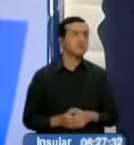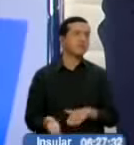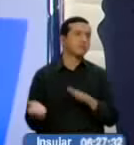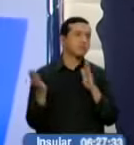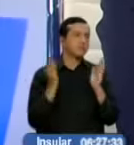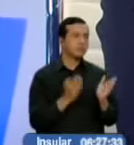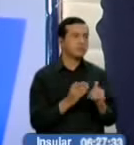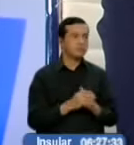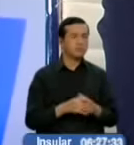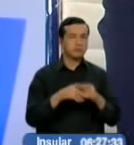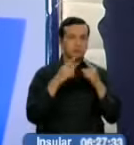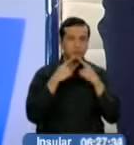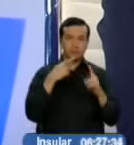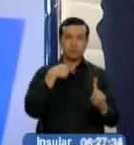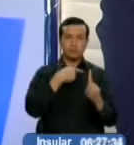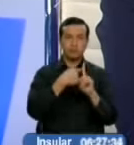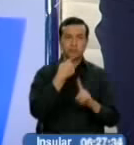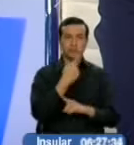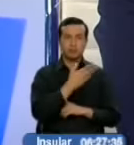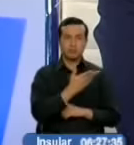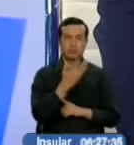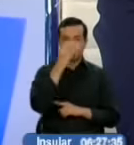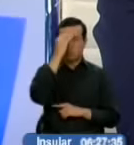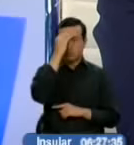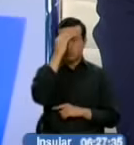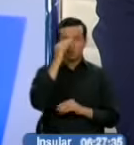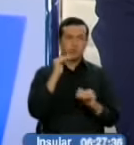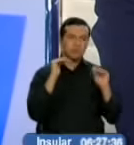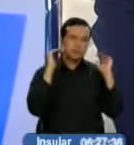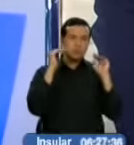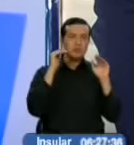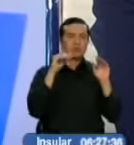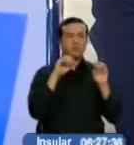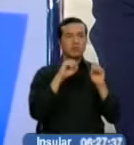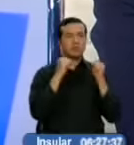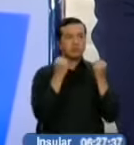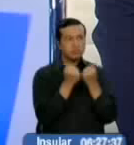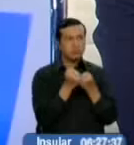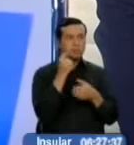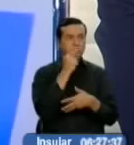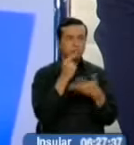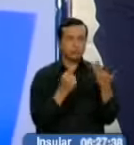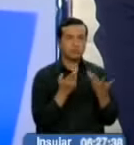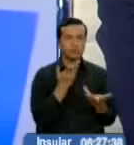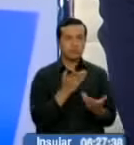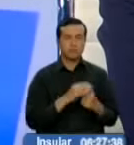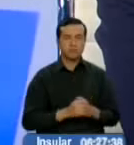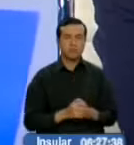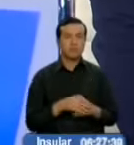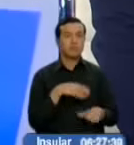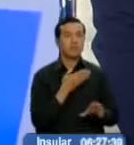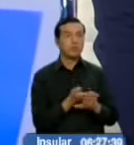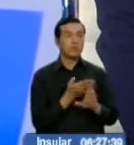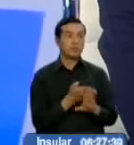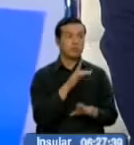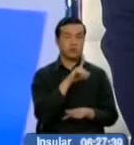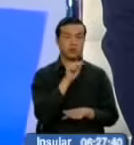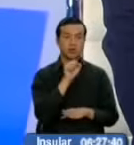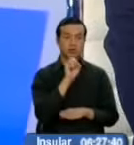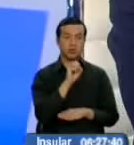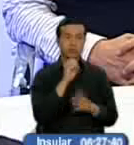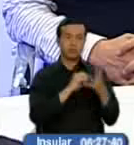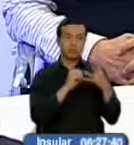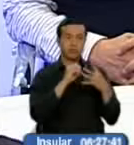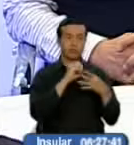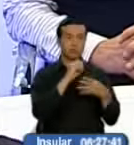Carlos Aldaz acaba de agregar el tema de la educación, el tema de la sociedad del conocimiento, etcétera, etcétera. Hay una propuesta de Guillermo Lasso de eliminar el